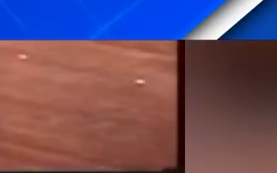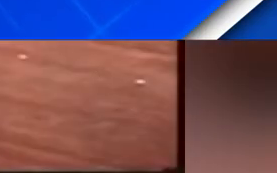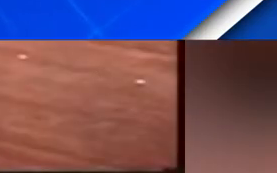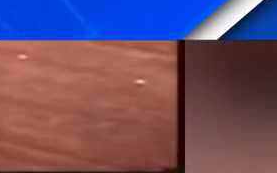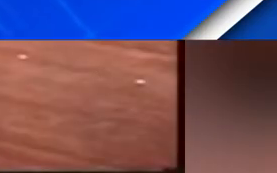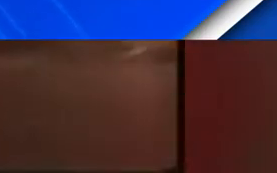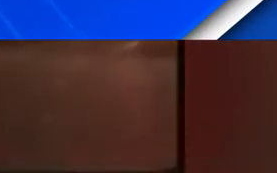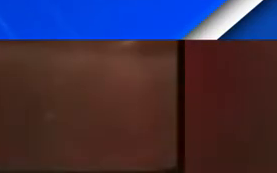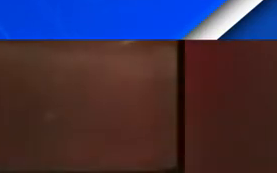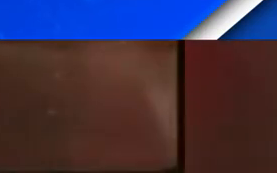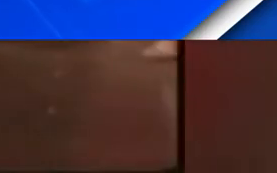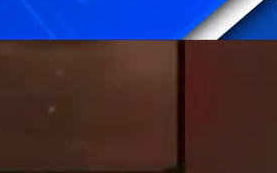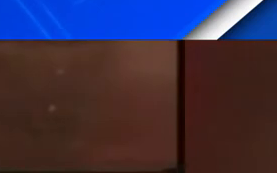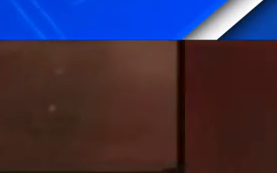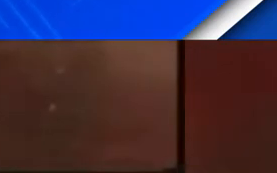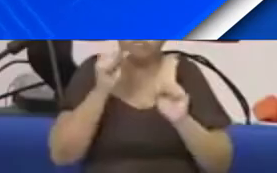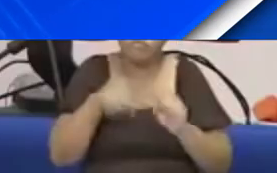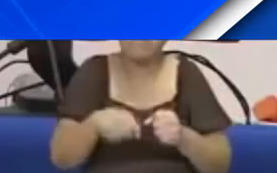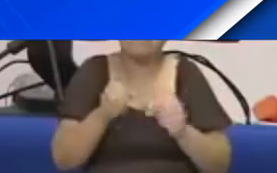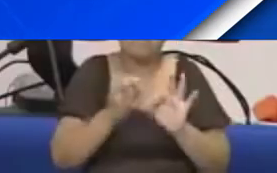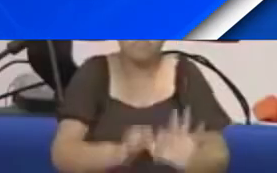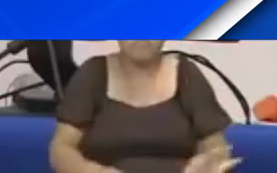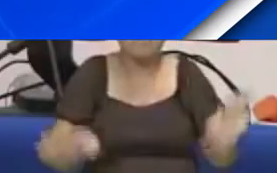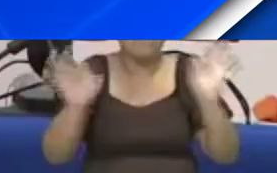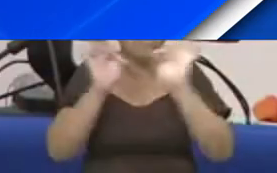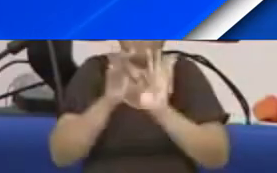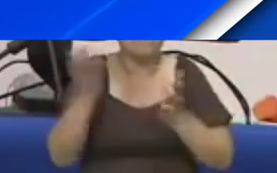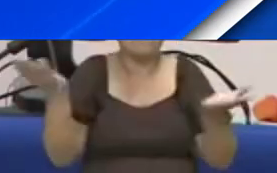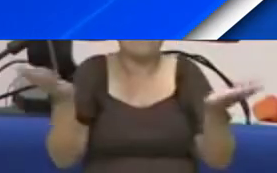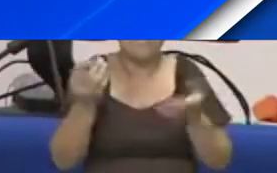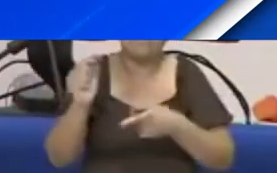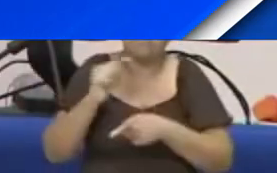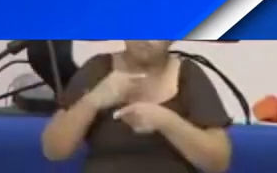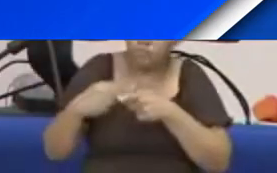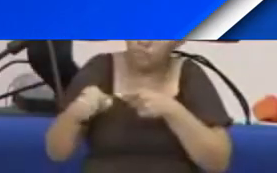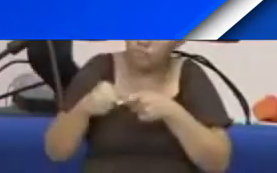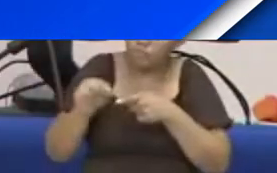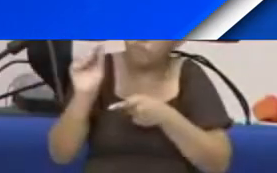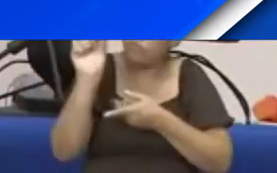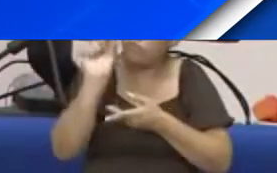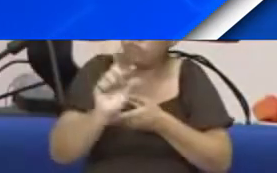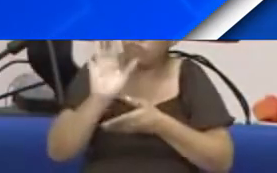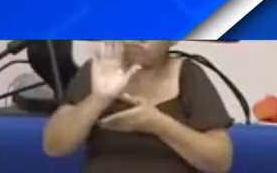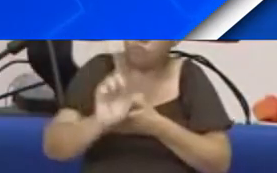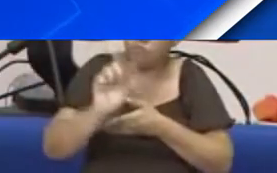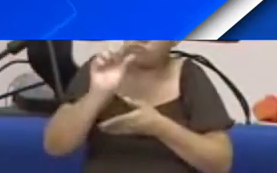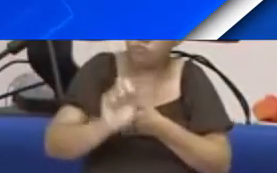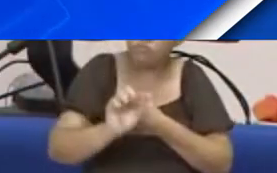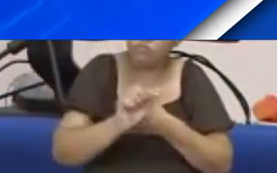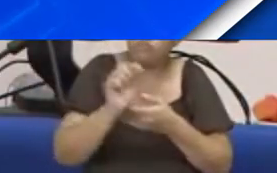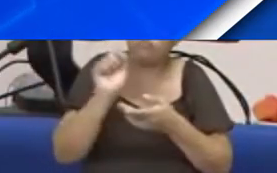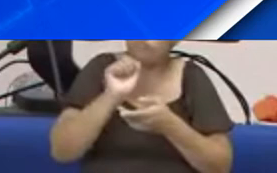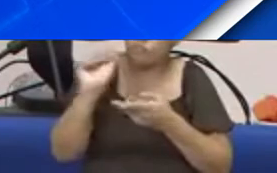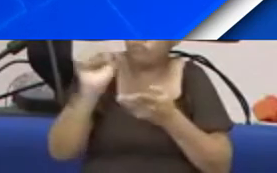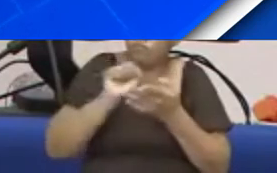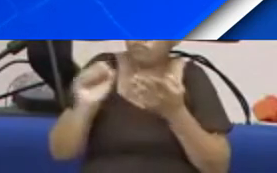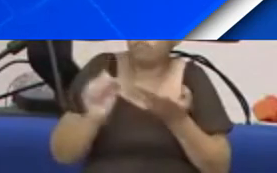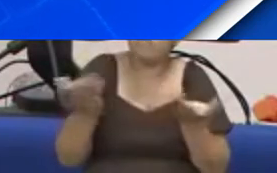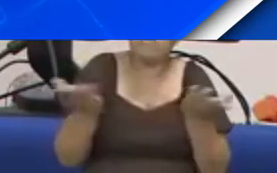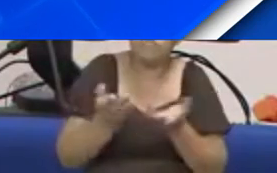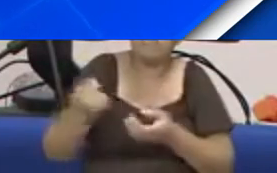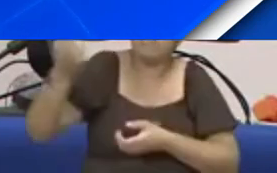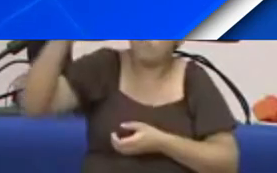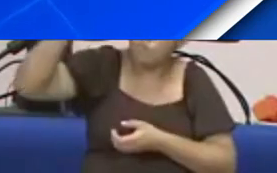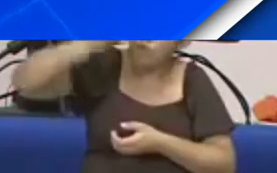Teatro Nacional Rubén Darío la implementación de cobros de tarifas mínimas en el pago de los servicios básicos